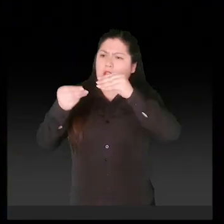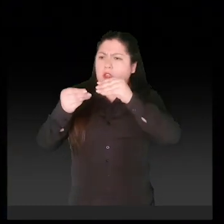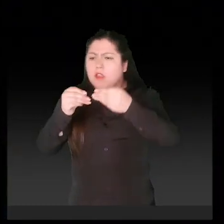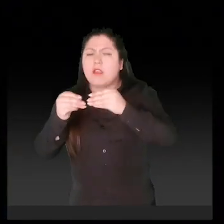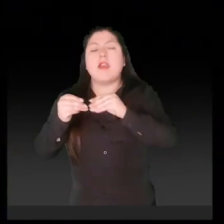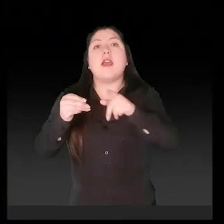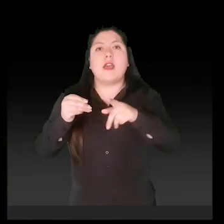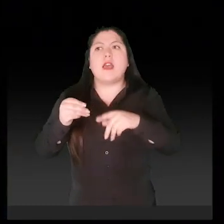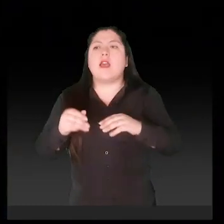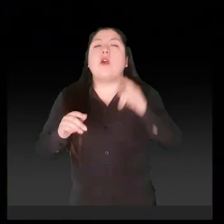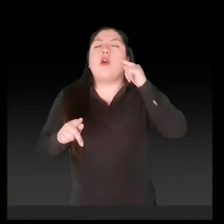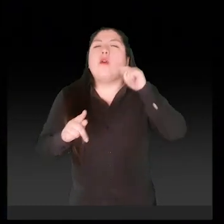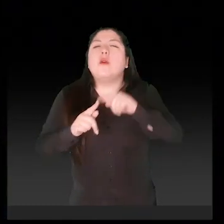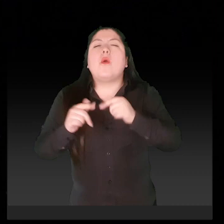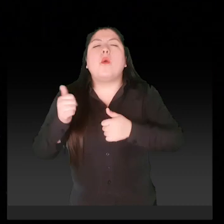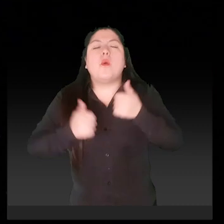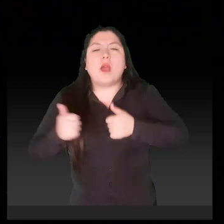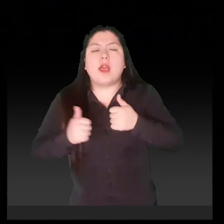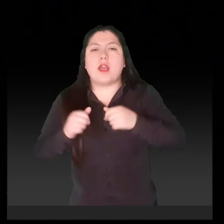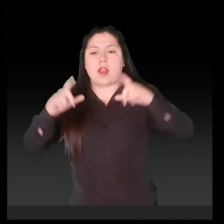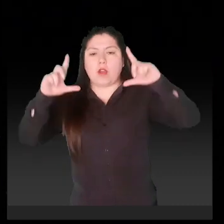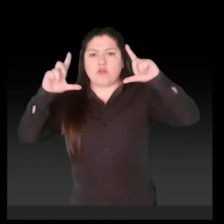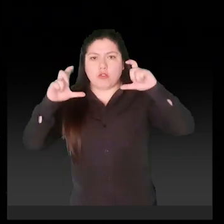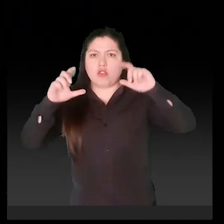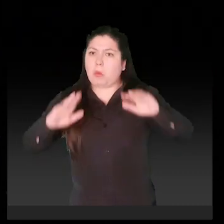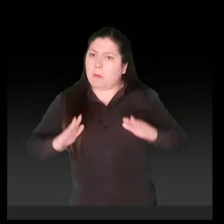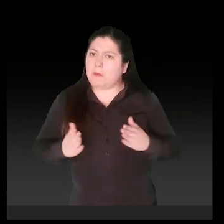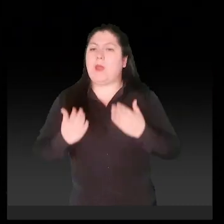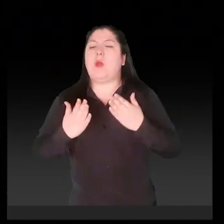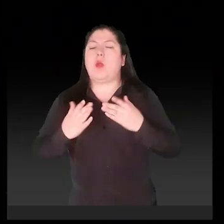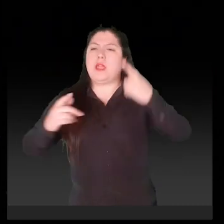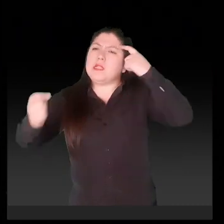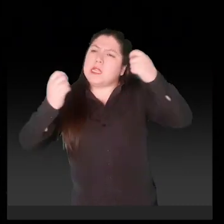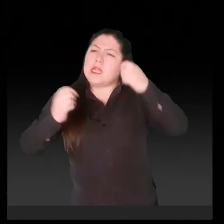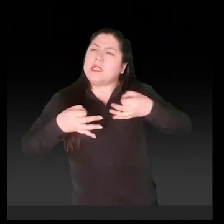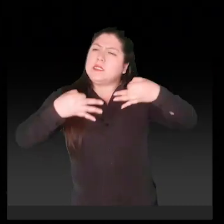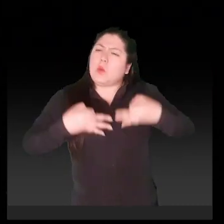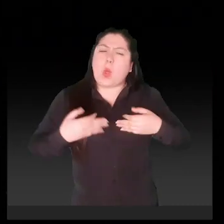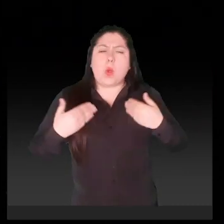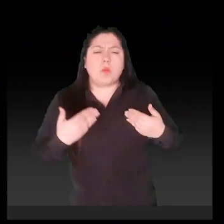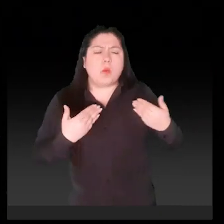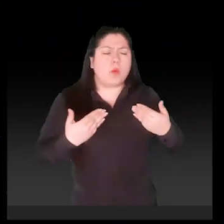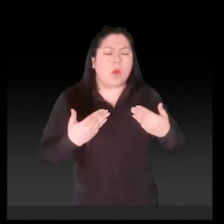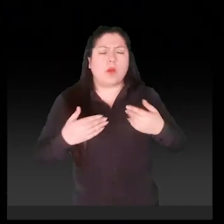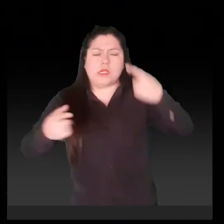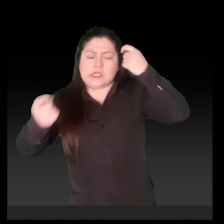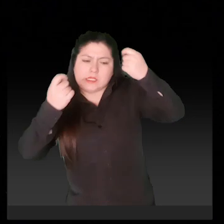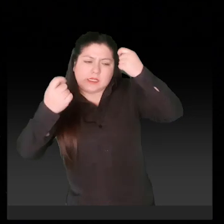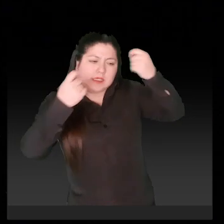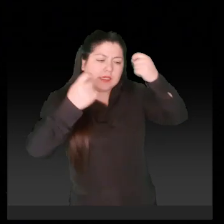idea? Mejorar los rasgos morfológicos a través de la foto, poner medidas de seguridad. Pero todos los días la Registraduría se iba